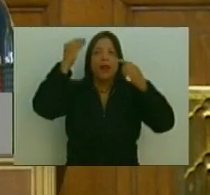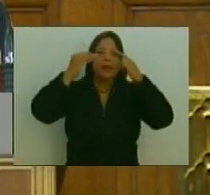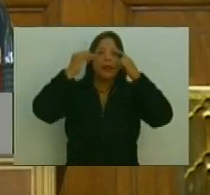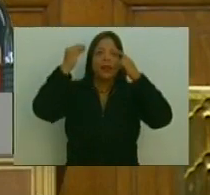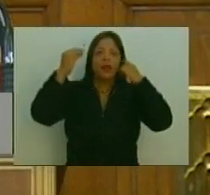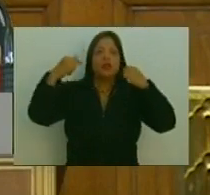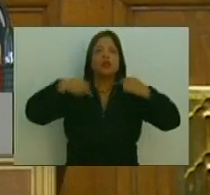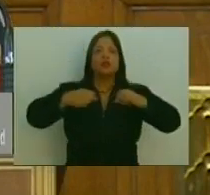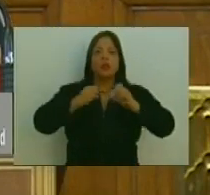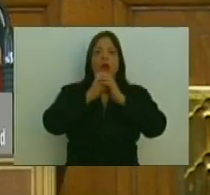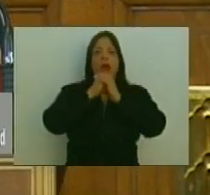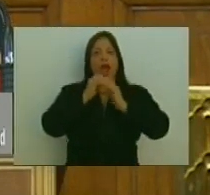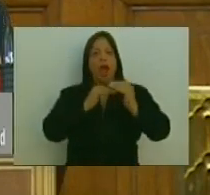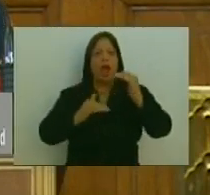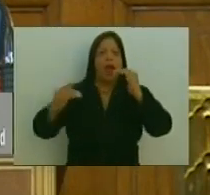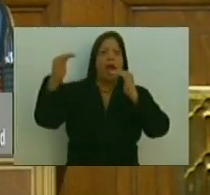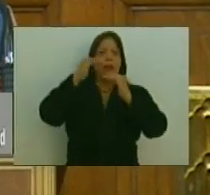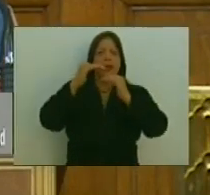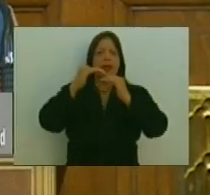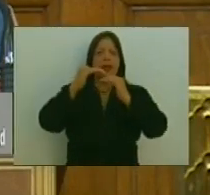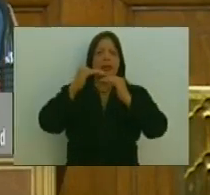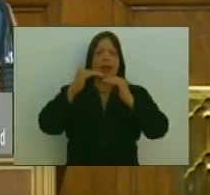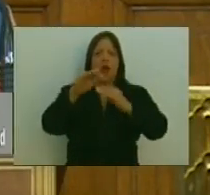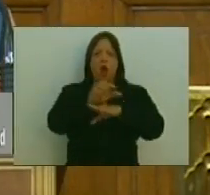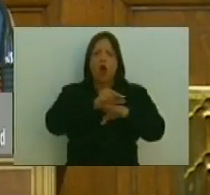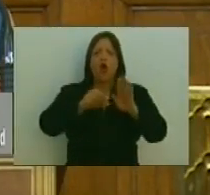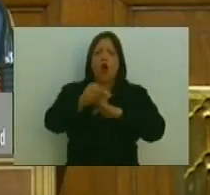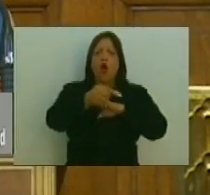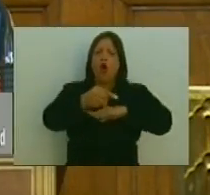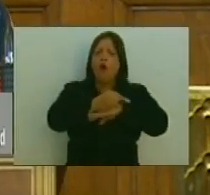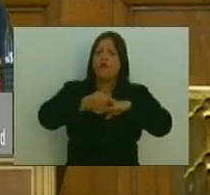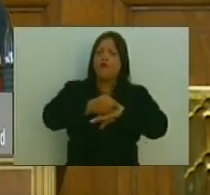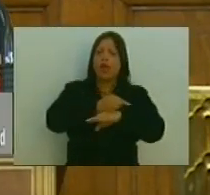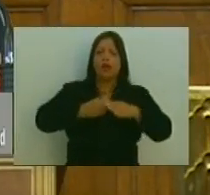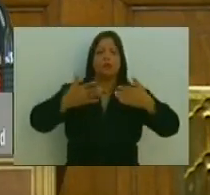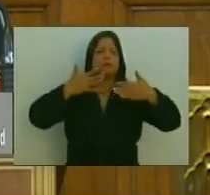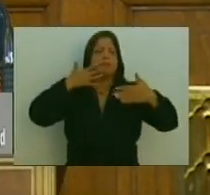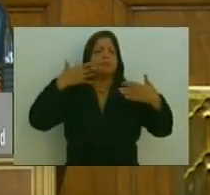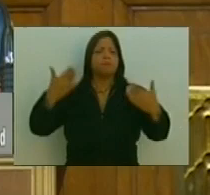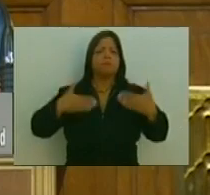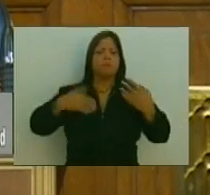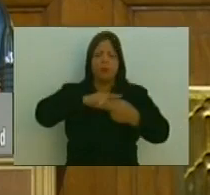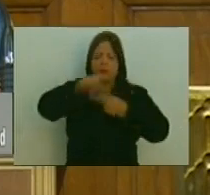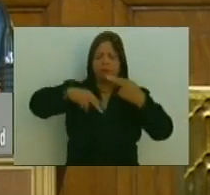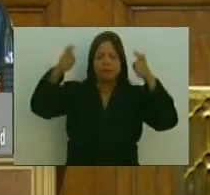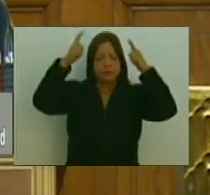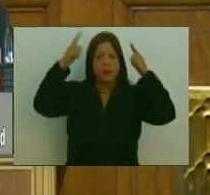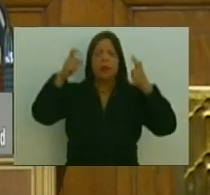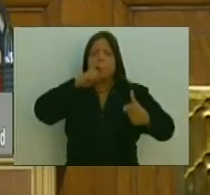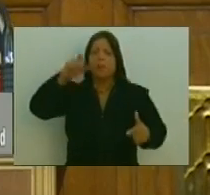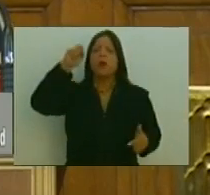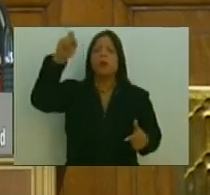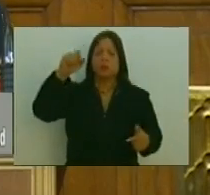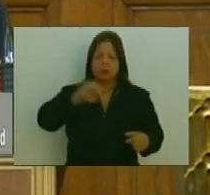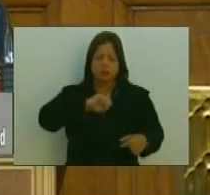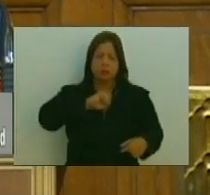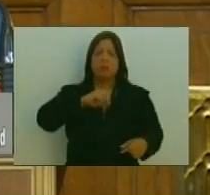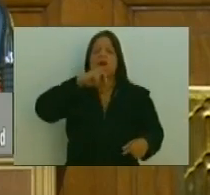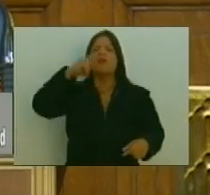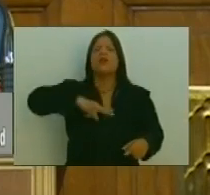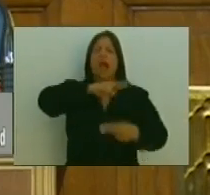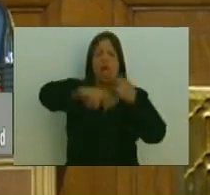que iba a ocupar altos cargos en el alto gobierno, y qué orgullosa me siento de ser chavista y de ser madurista y de ser